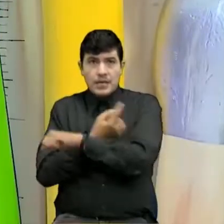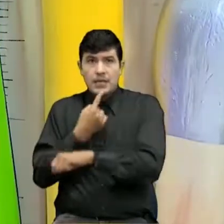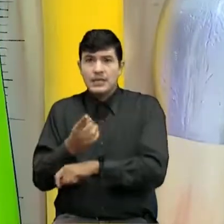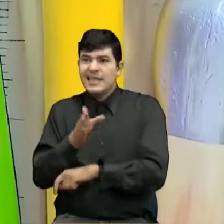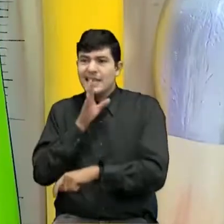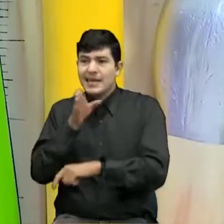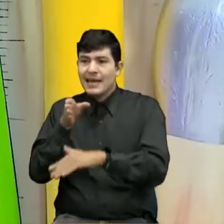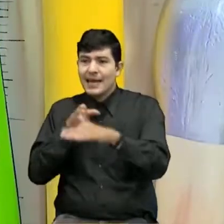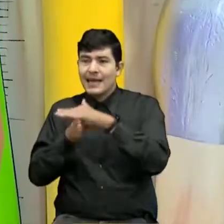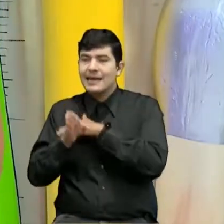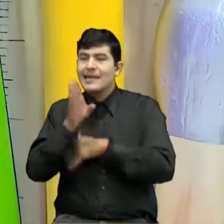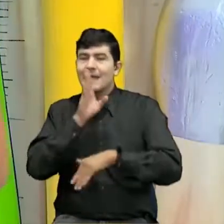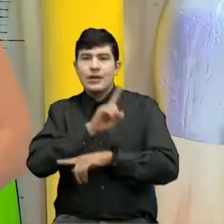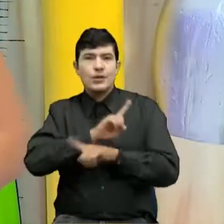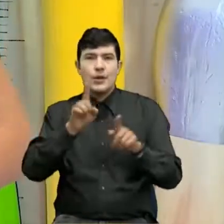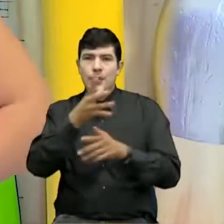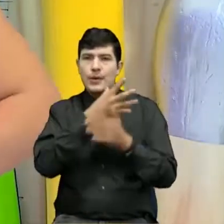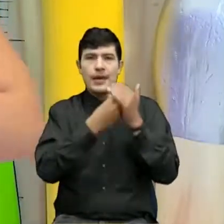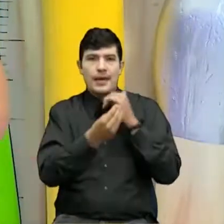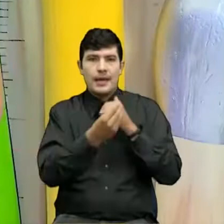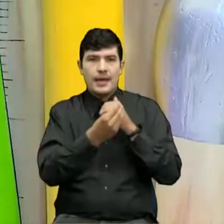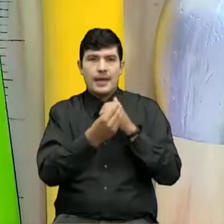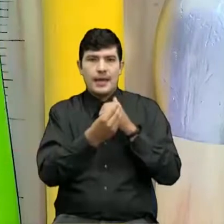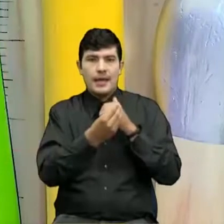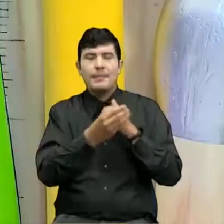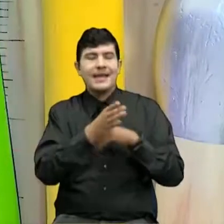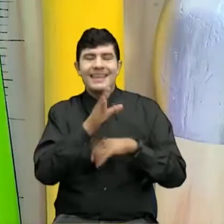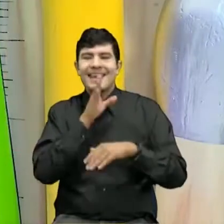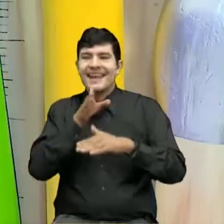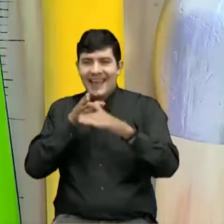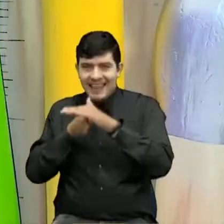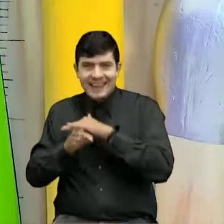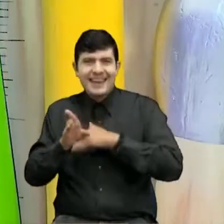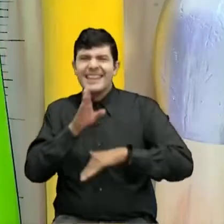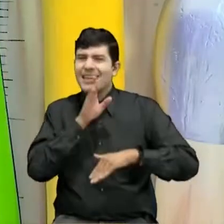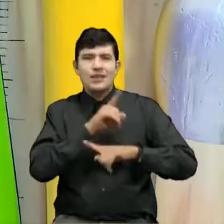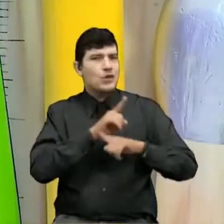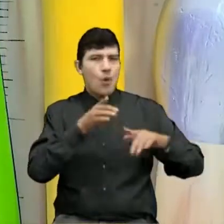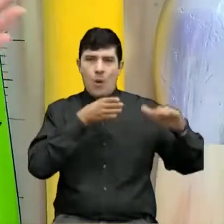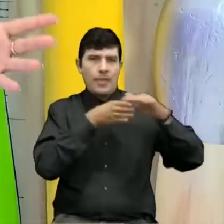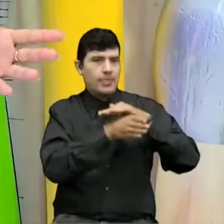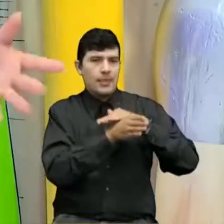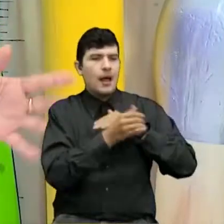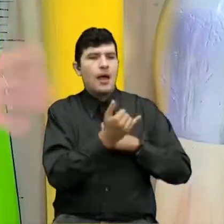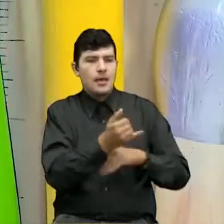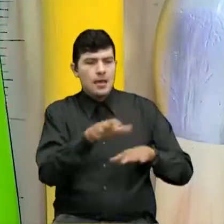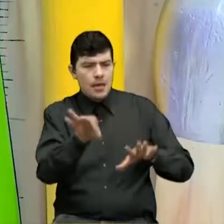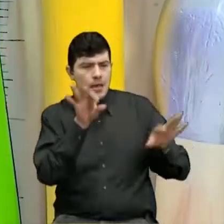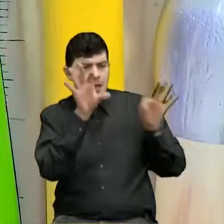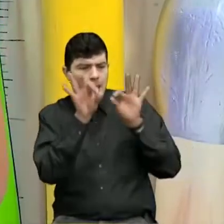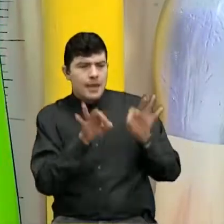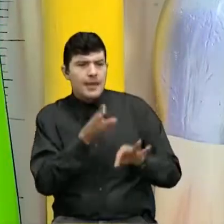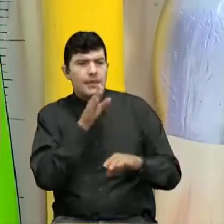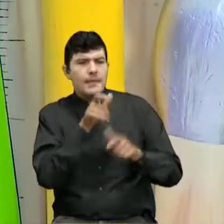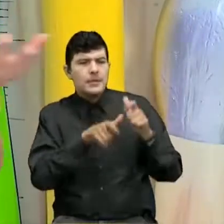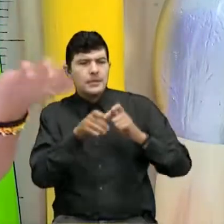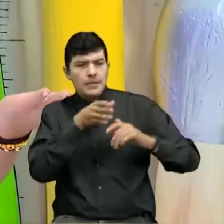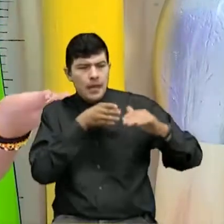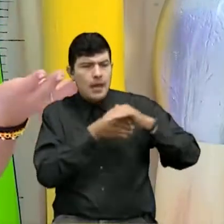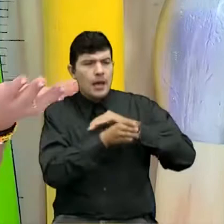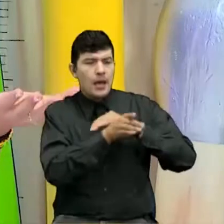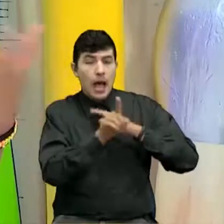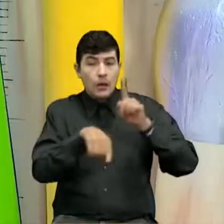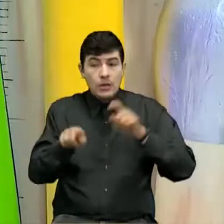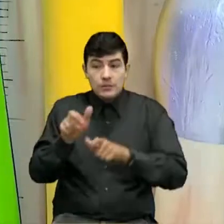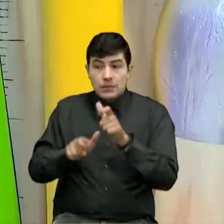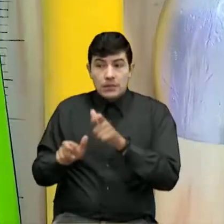quién no entra a sus establecimientos. Y a partir de allí se empieza a hacer como un filtro de las personas que ingresan y se